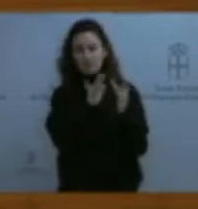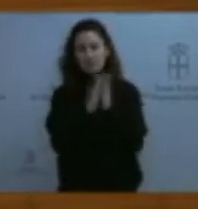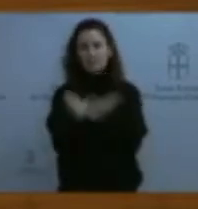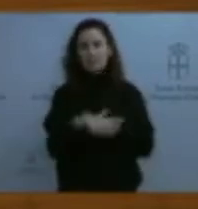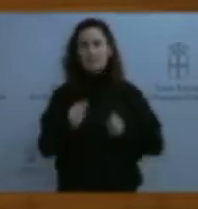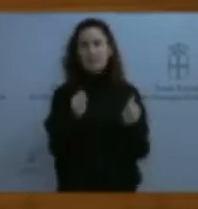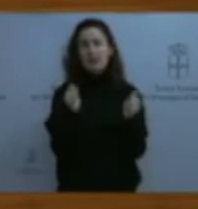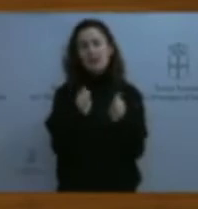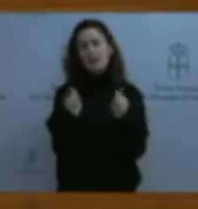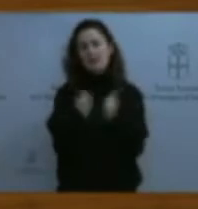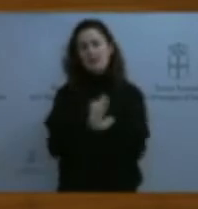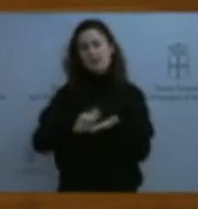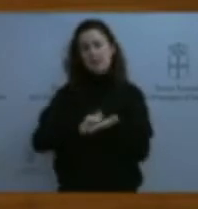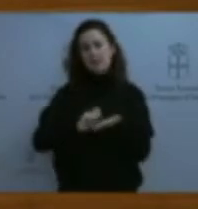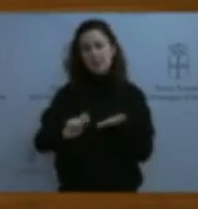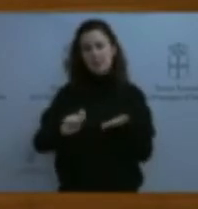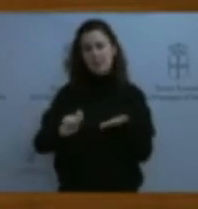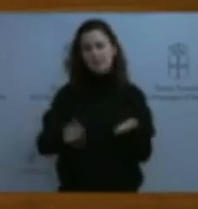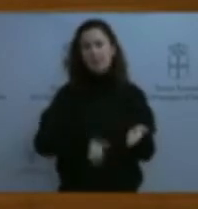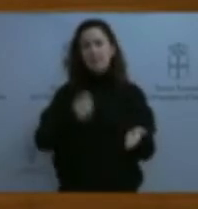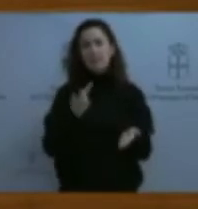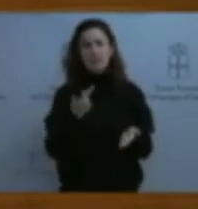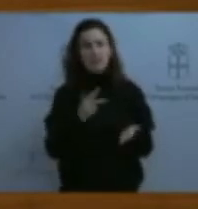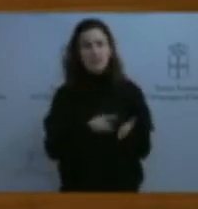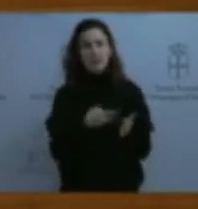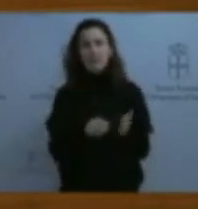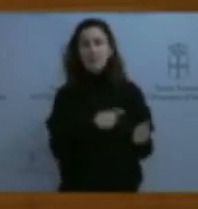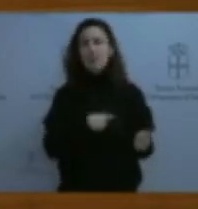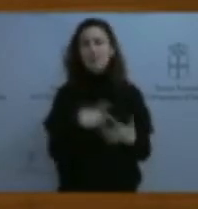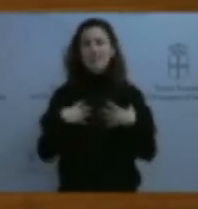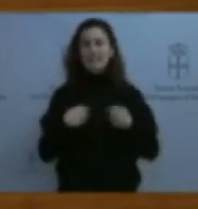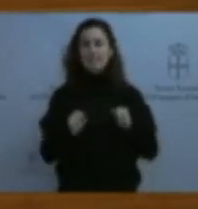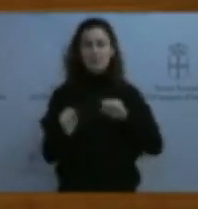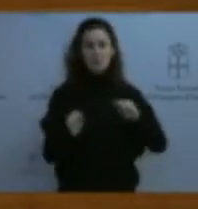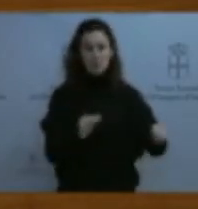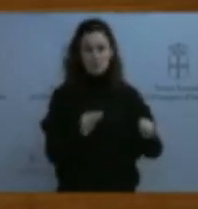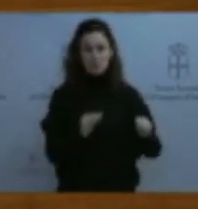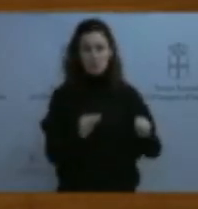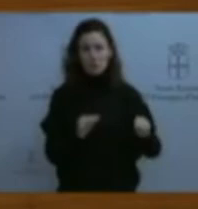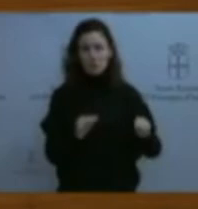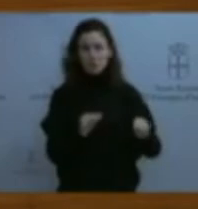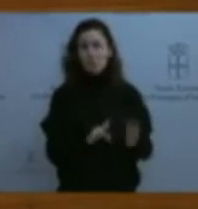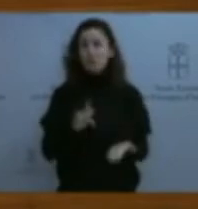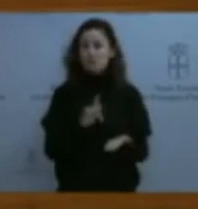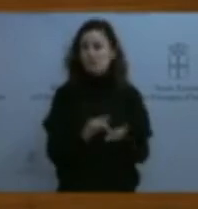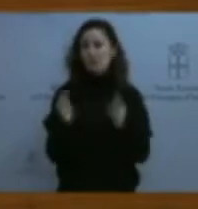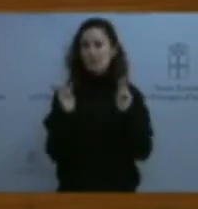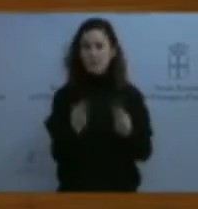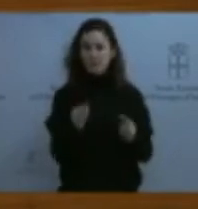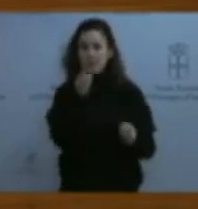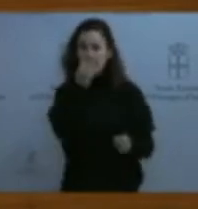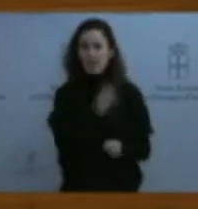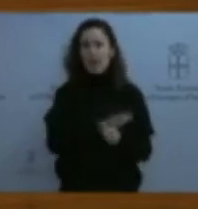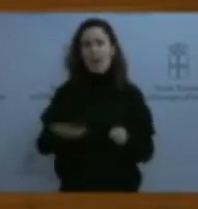Técnica. Encuentro un comité de seguridad y de salud de ese comité de empresa y, desde luego, creo que ese es el